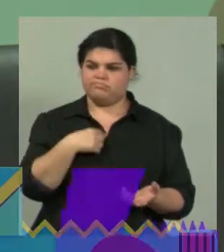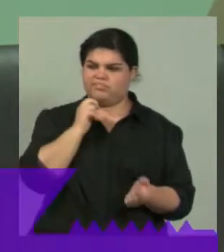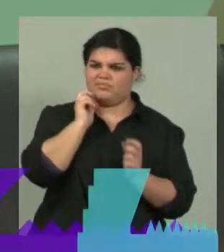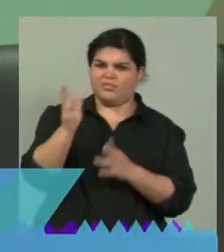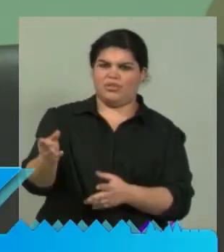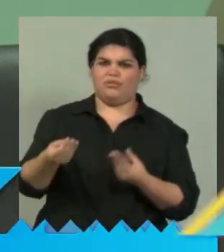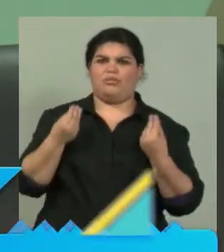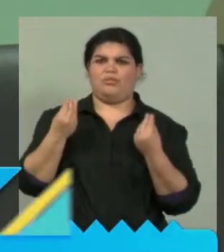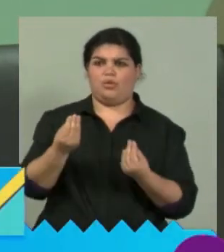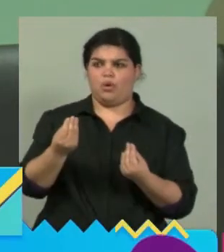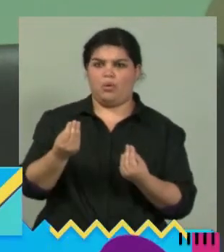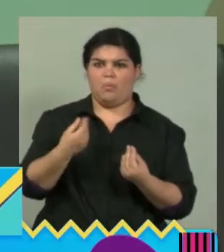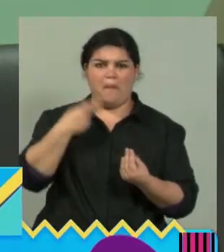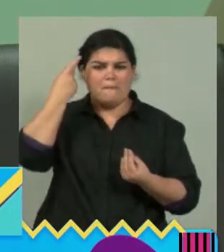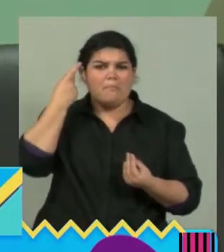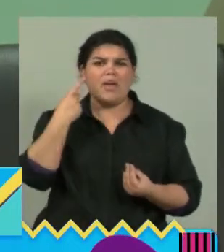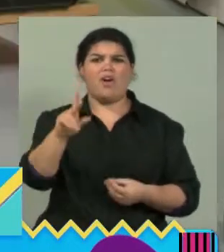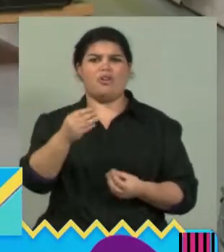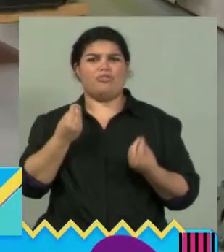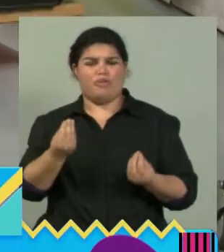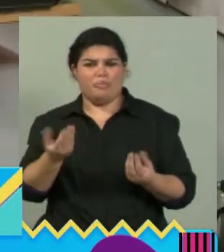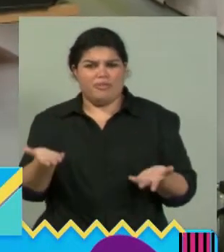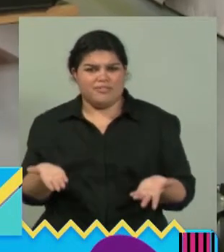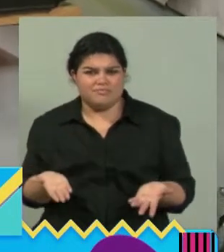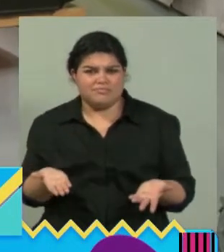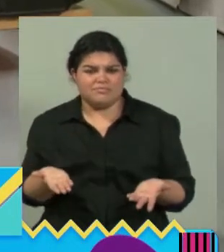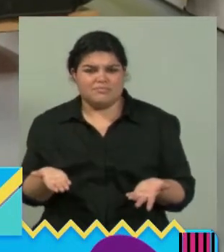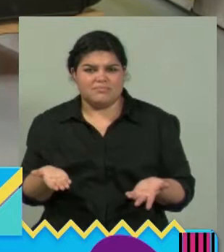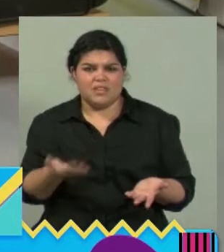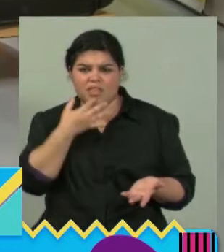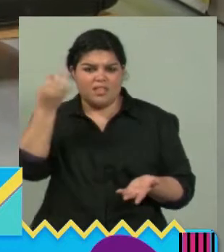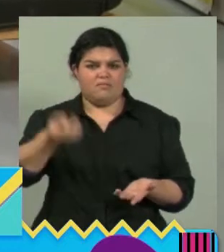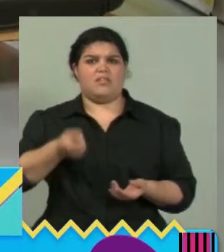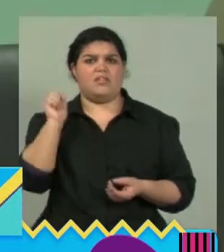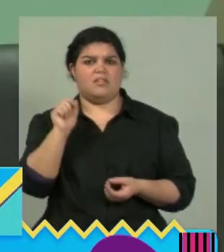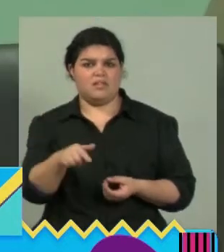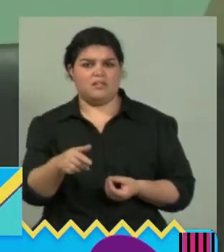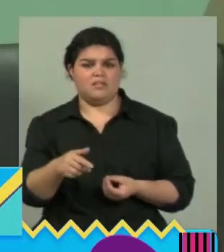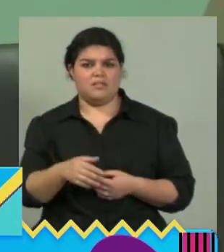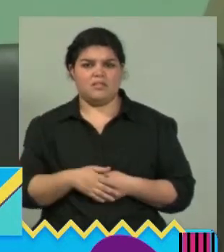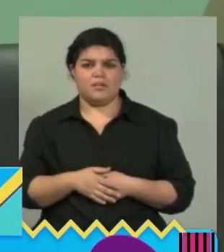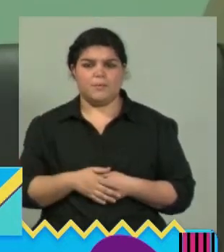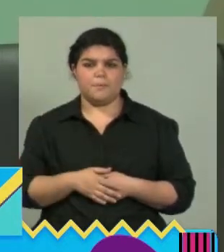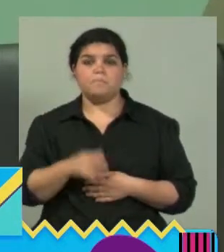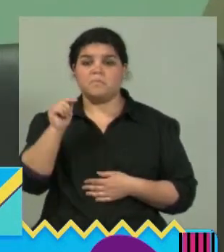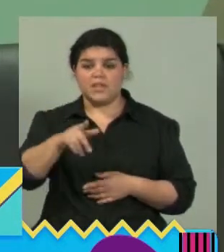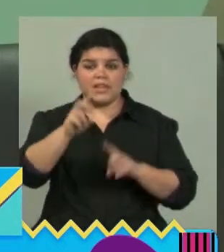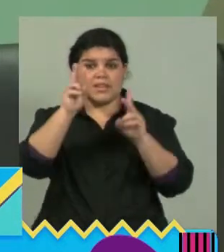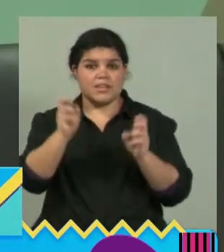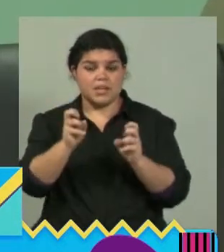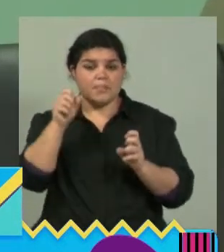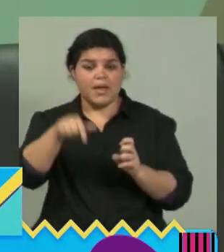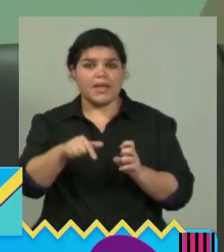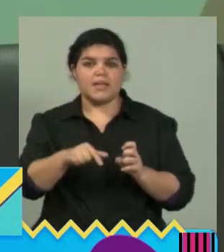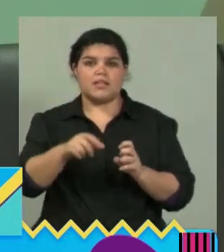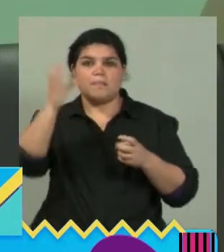¿cómo será la peor? Lo otro, o sea, claro, ¿por qué? Porque realmente este tipo de actividad de la